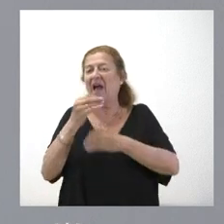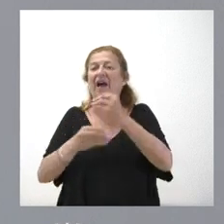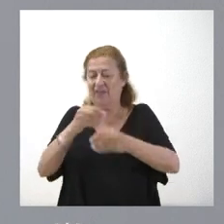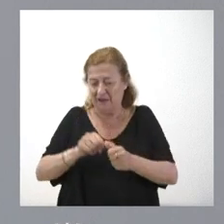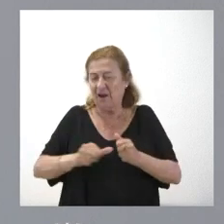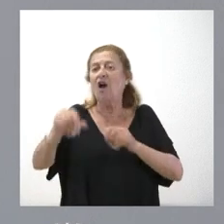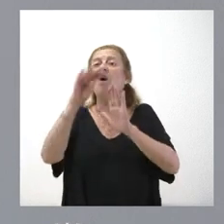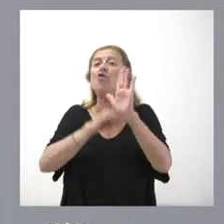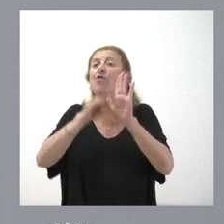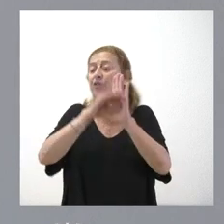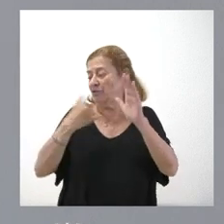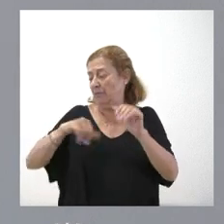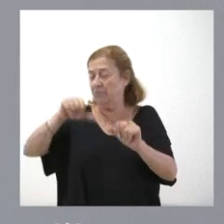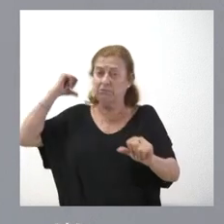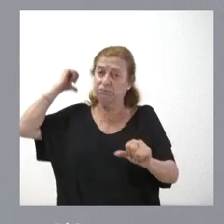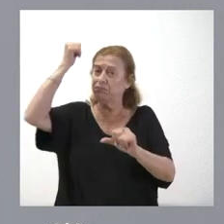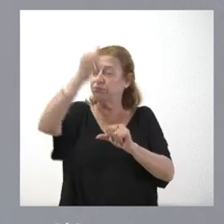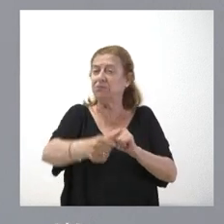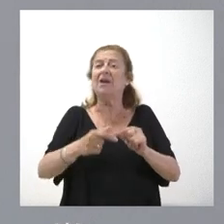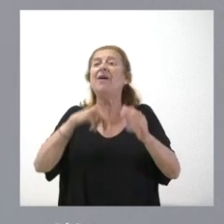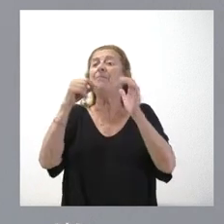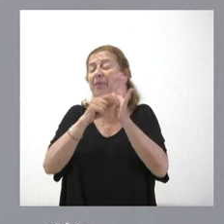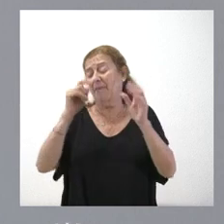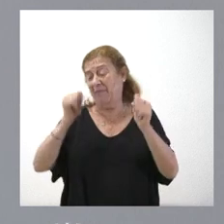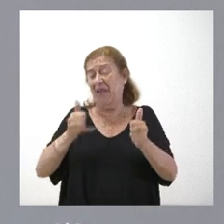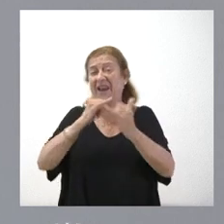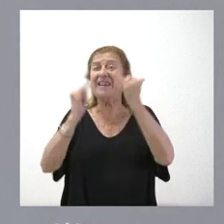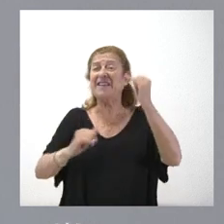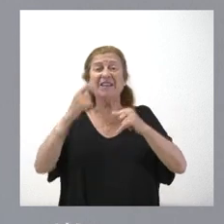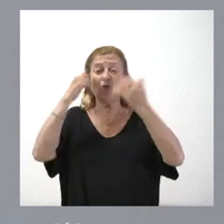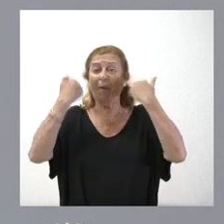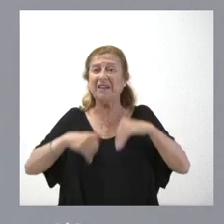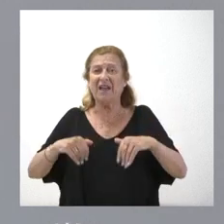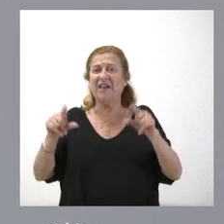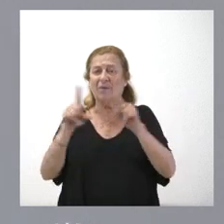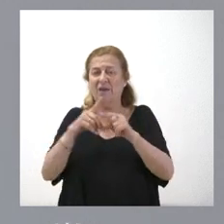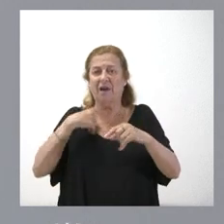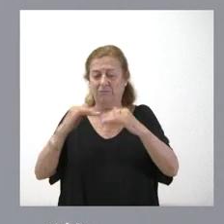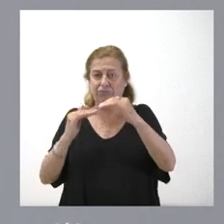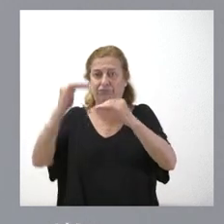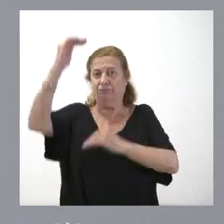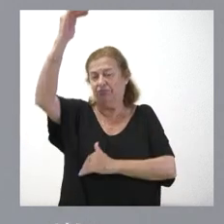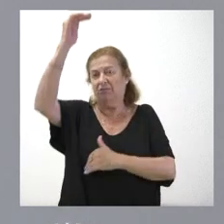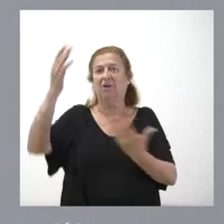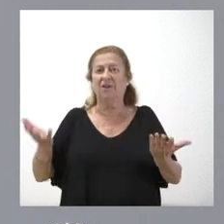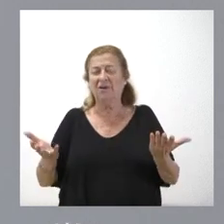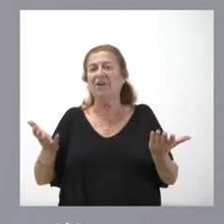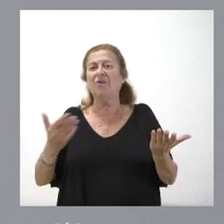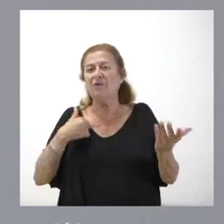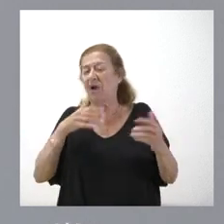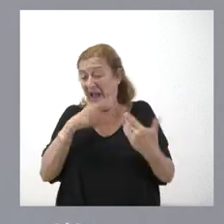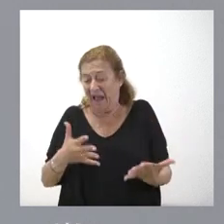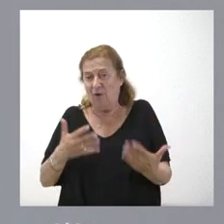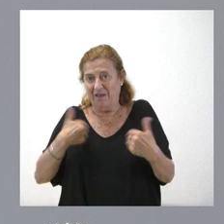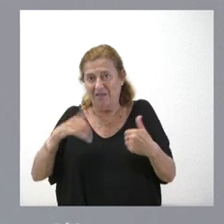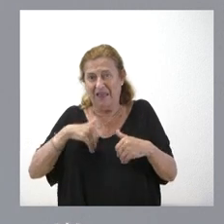las condiciones que venimos ejerciendo desde que esta crisis humanitaria ascendiera al nivel que ascendió en el momento que lo sufrimos hoy en día y